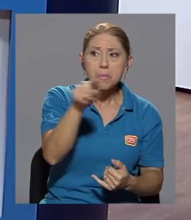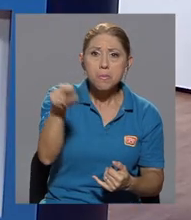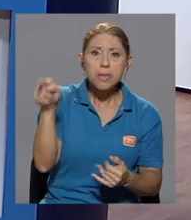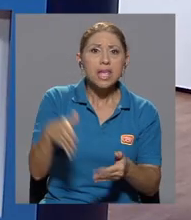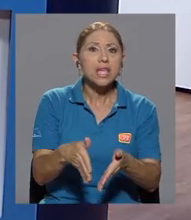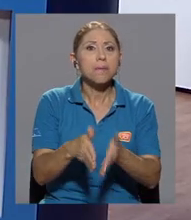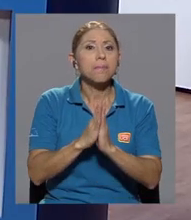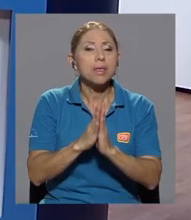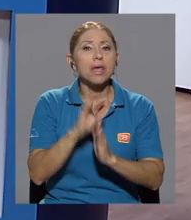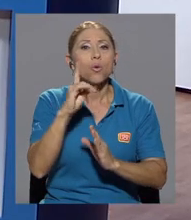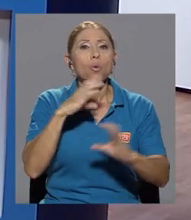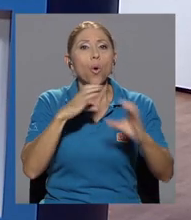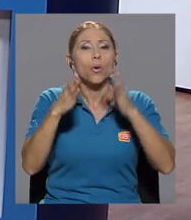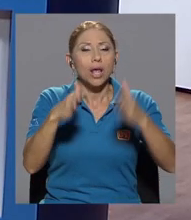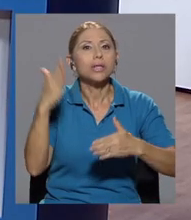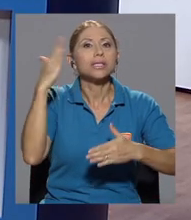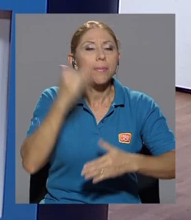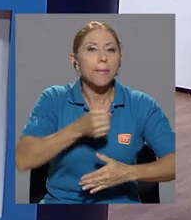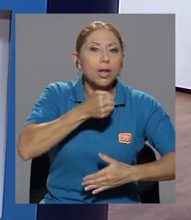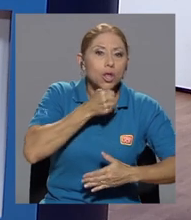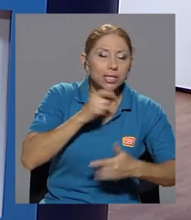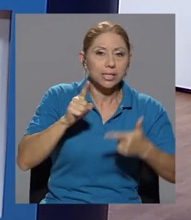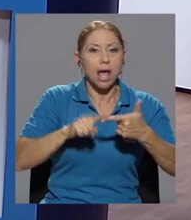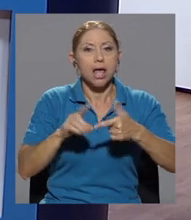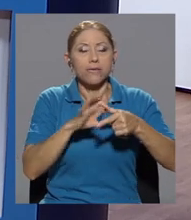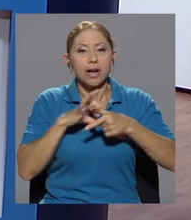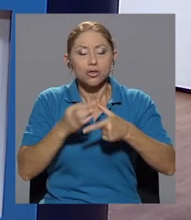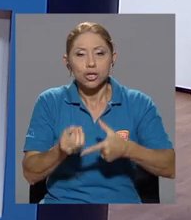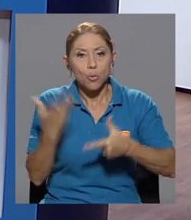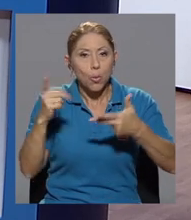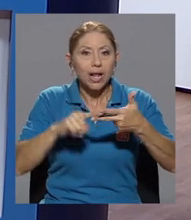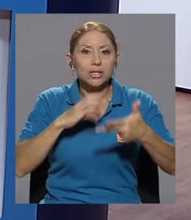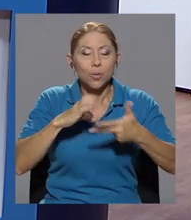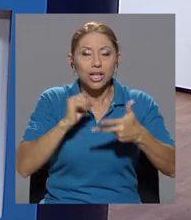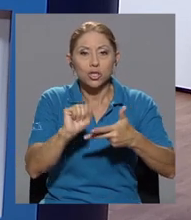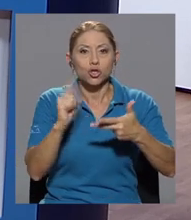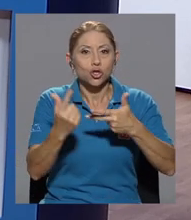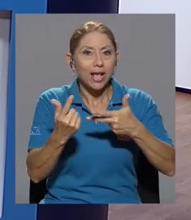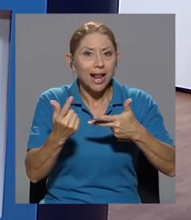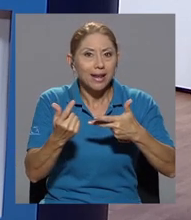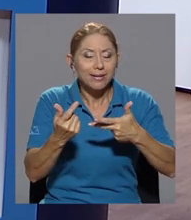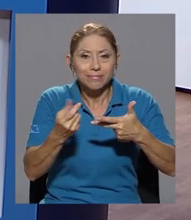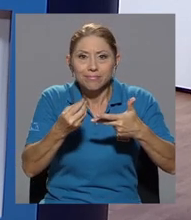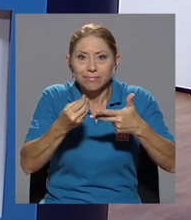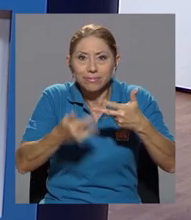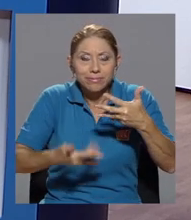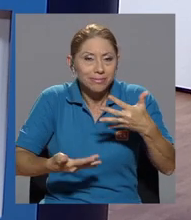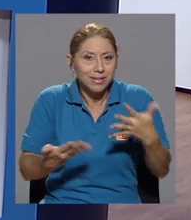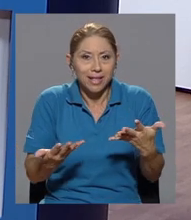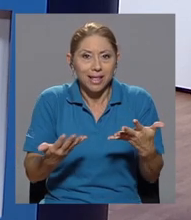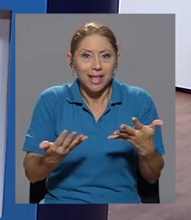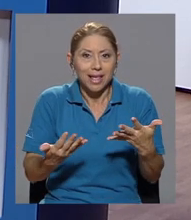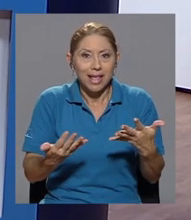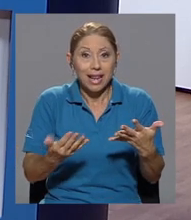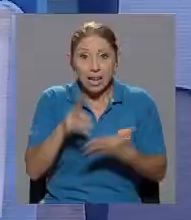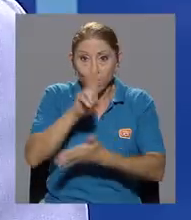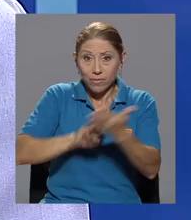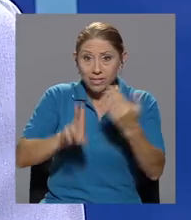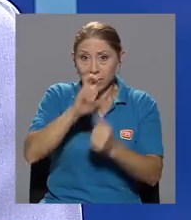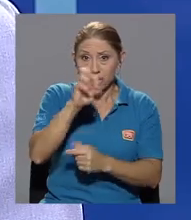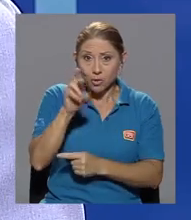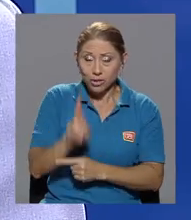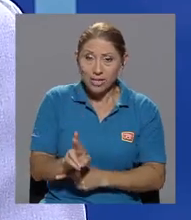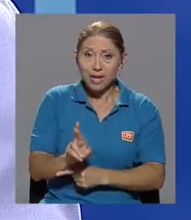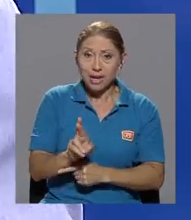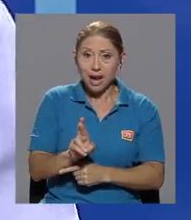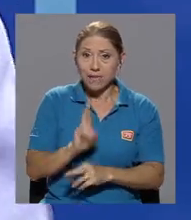piden un comunicador que sepa periodismo que separa relaciones públicas que sepa comunicación social está respondiendo la universidad de